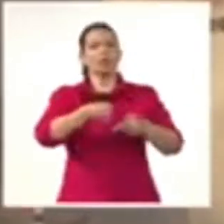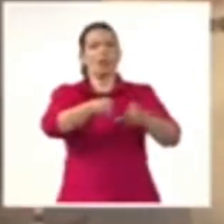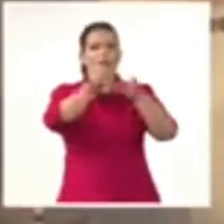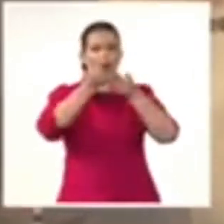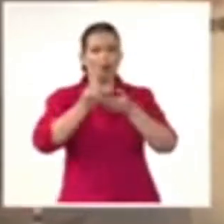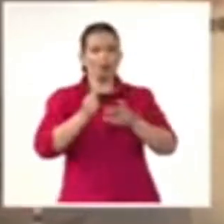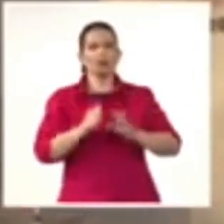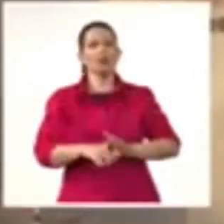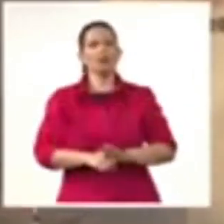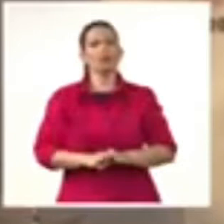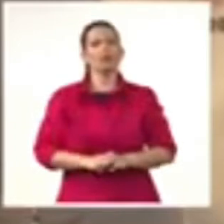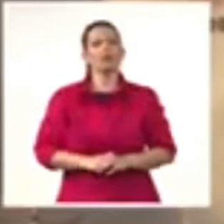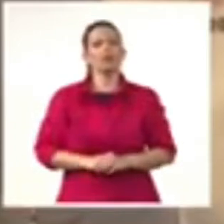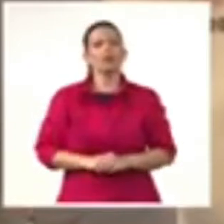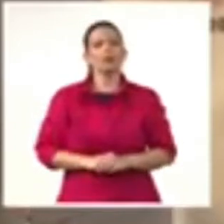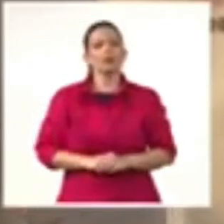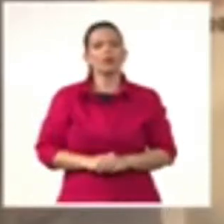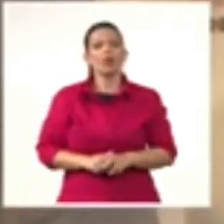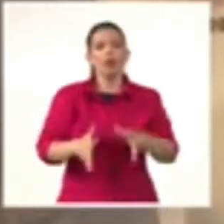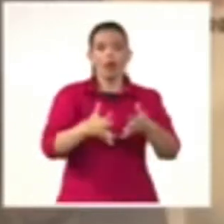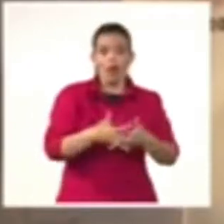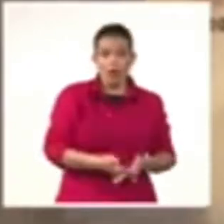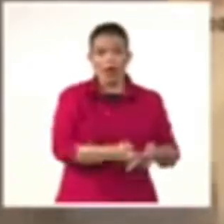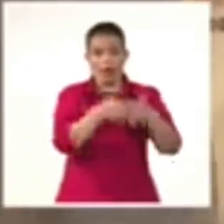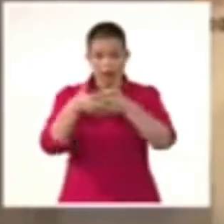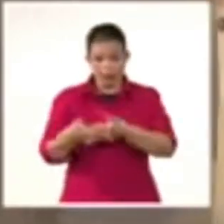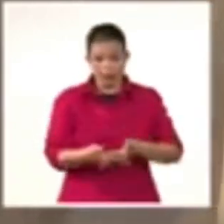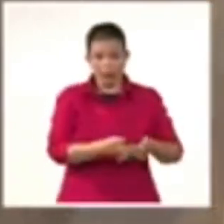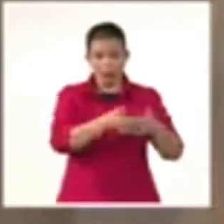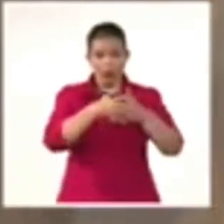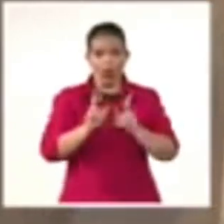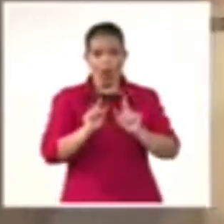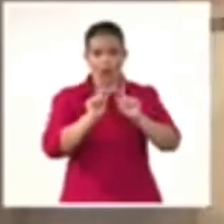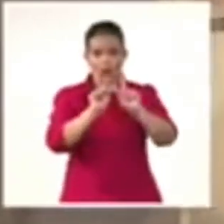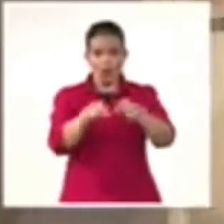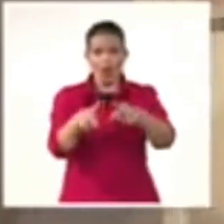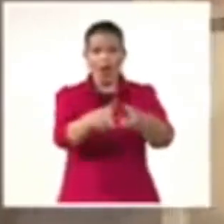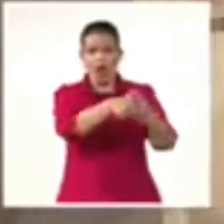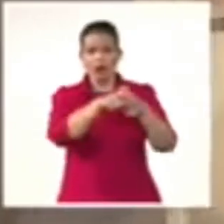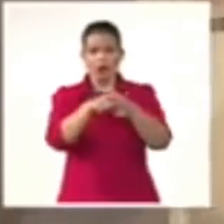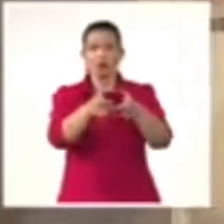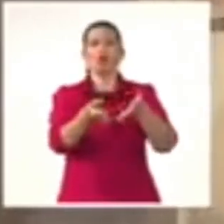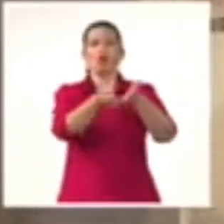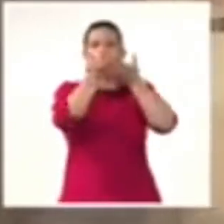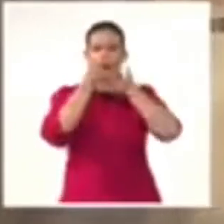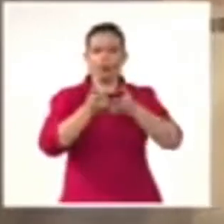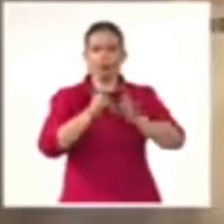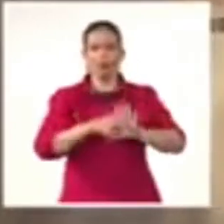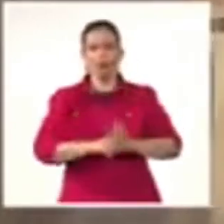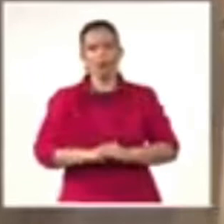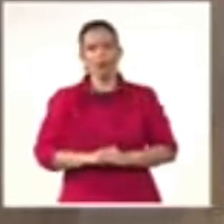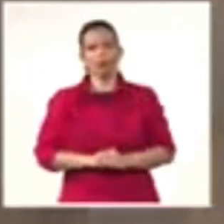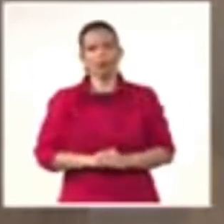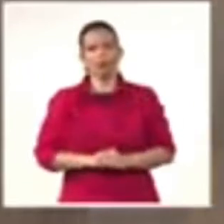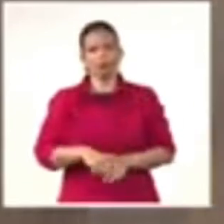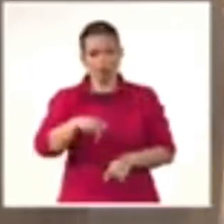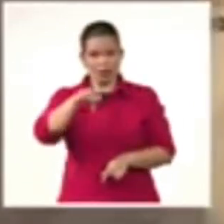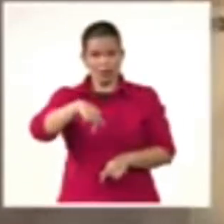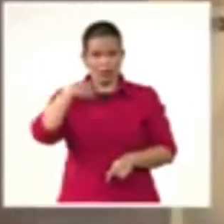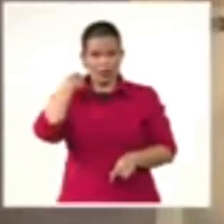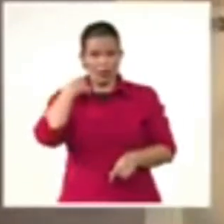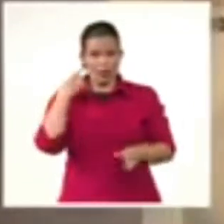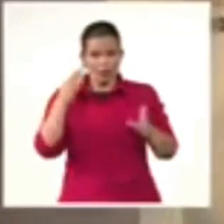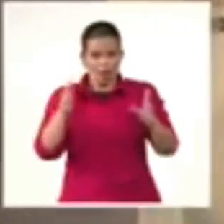Incluso desde Estados Unidos, hemos contado durante el último año en particular con reiteradas manifestaciones de amistad